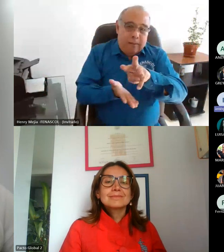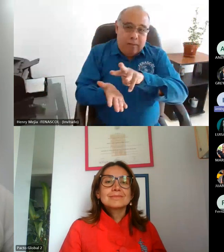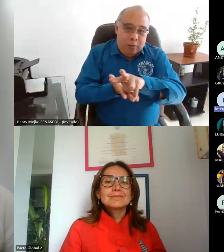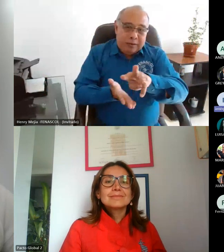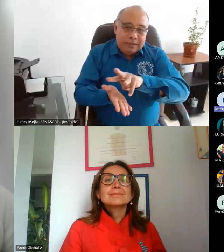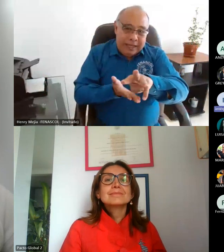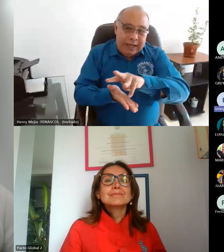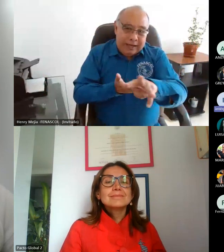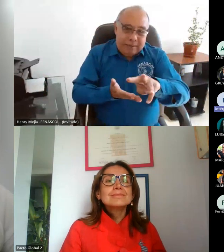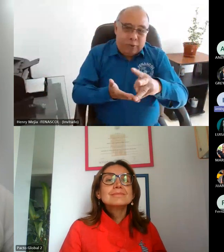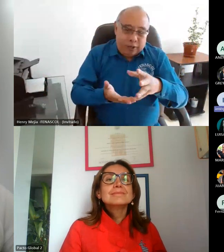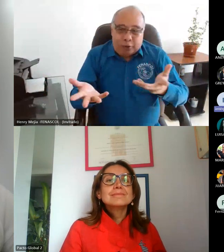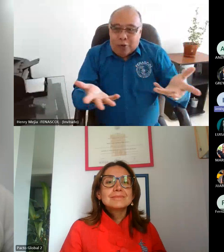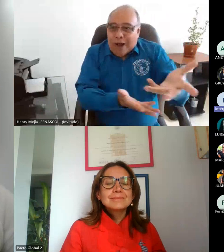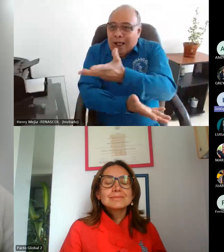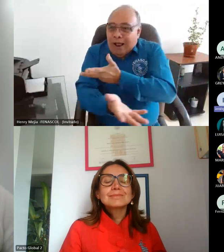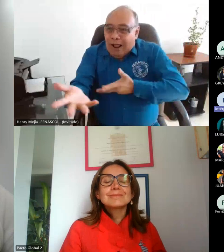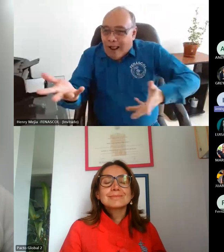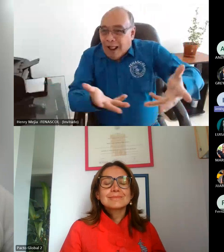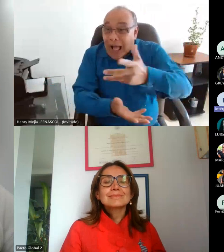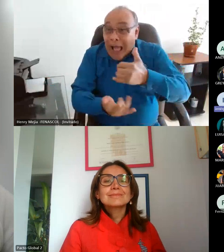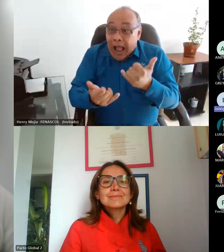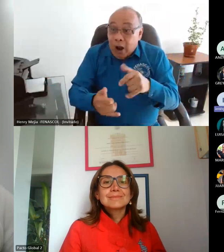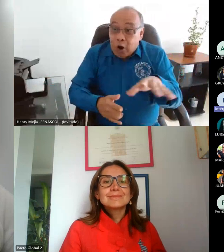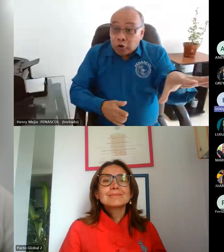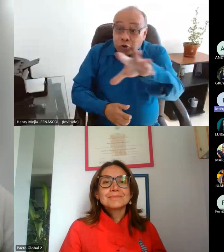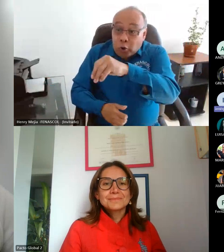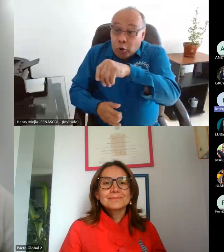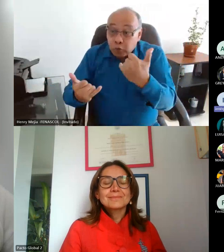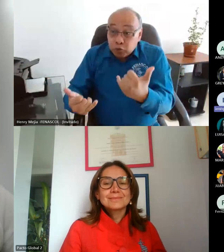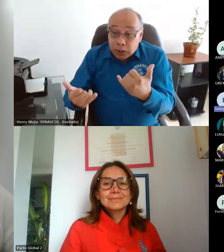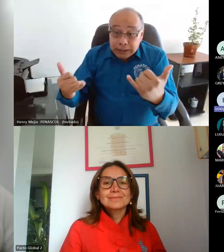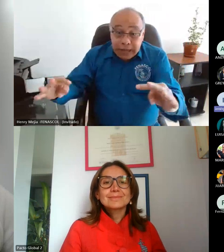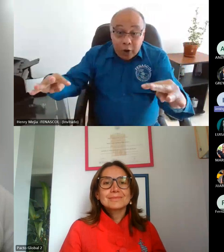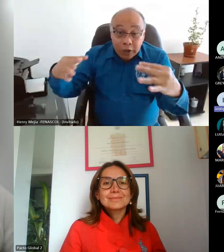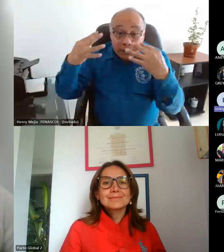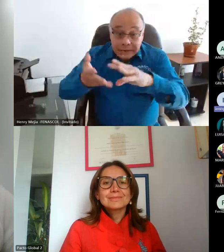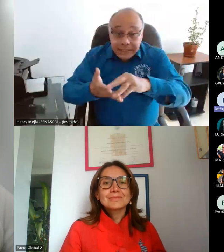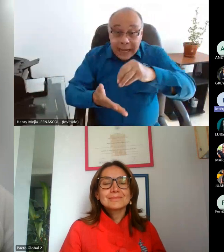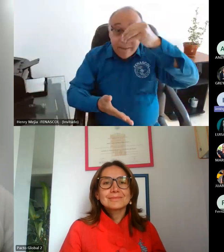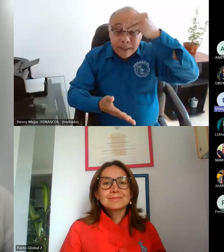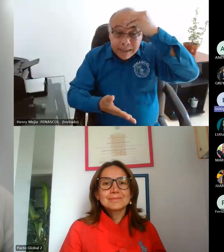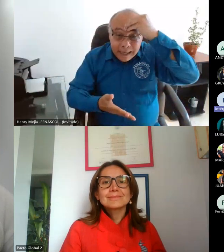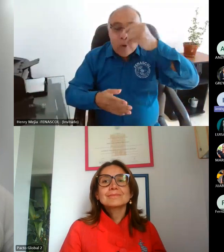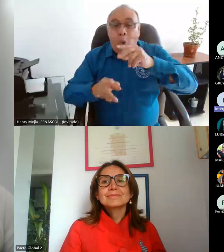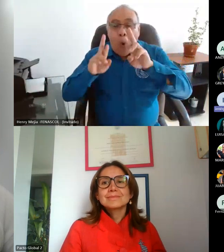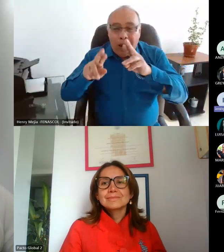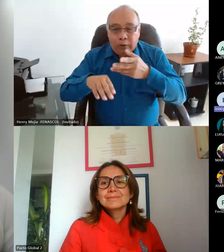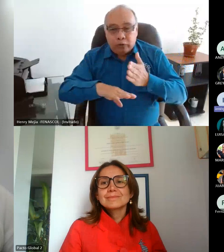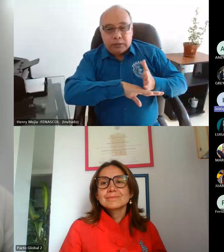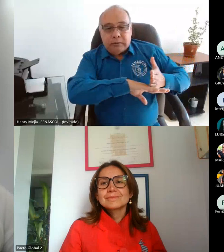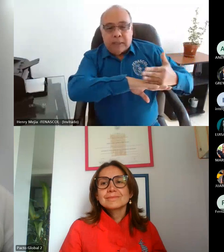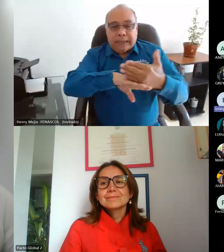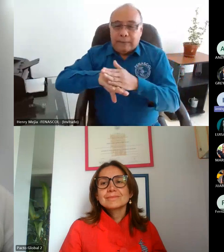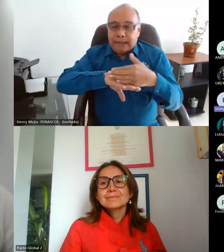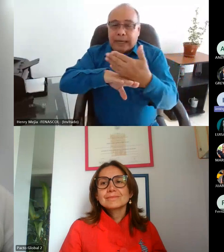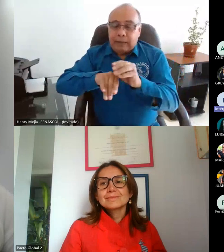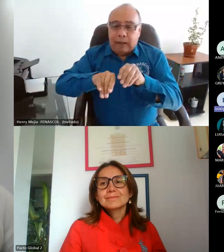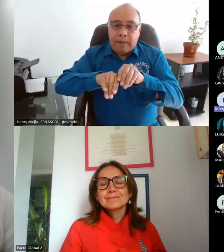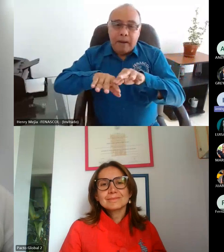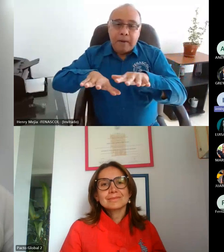este es es tan importante y lo celebro por Movistar que genere Estos espacios de conversación